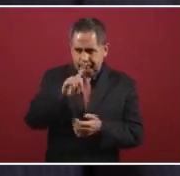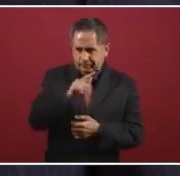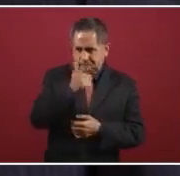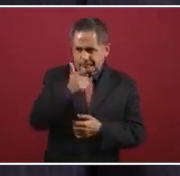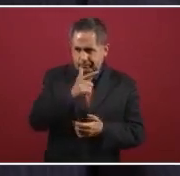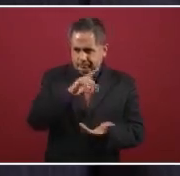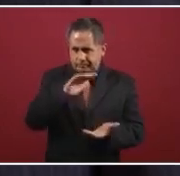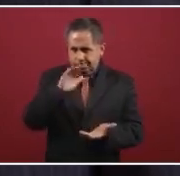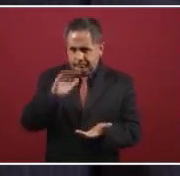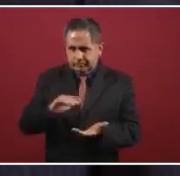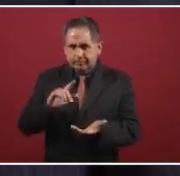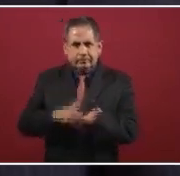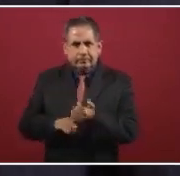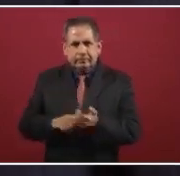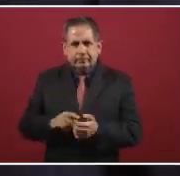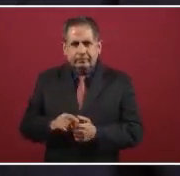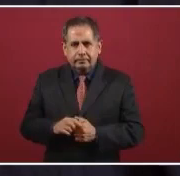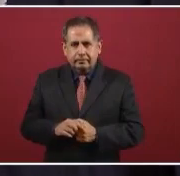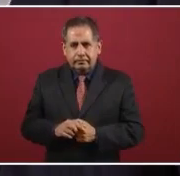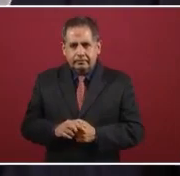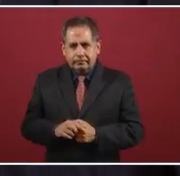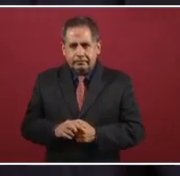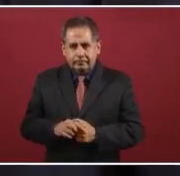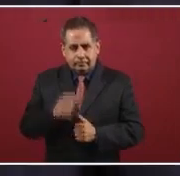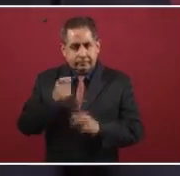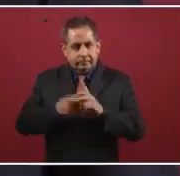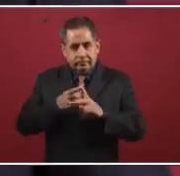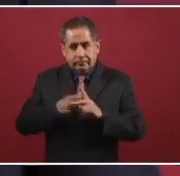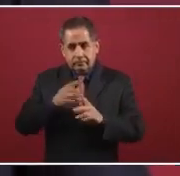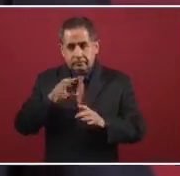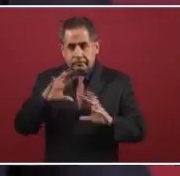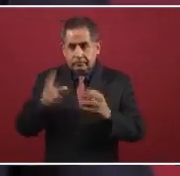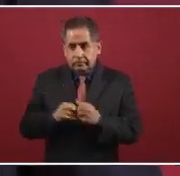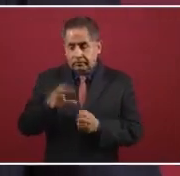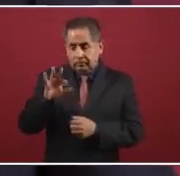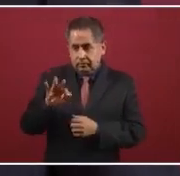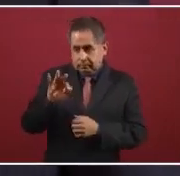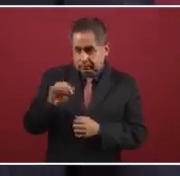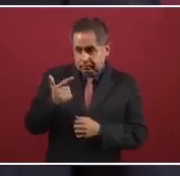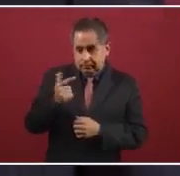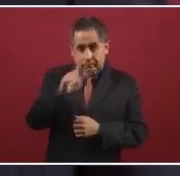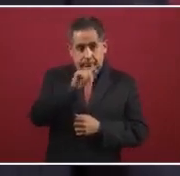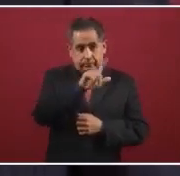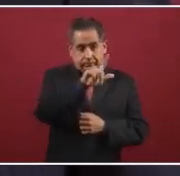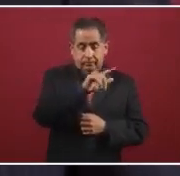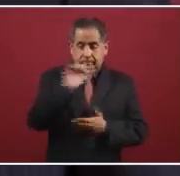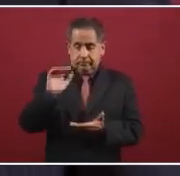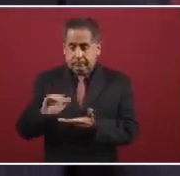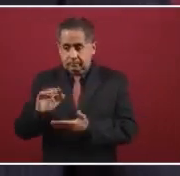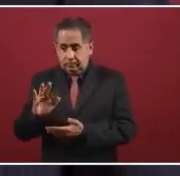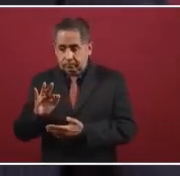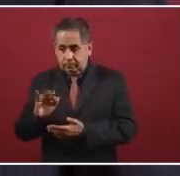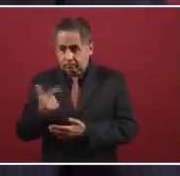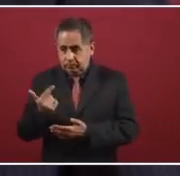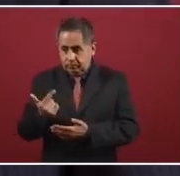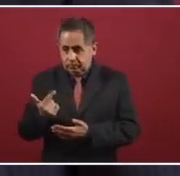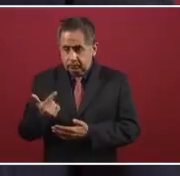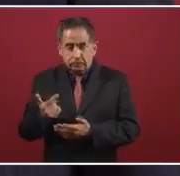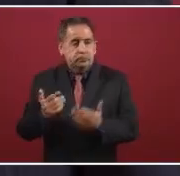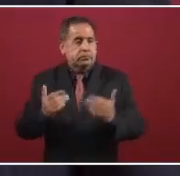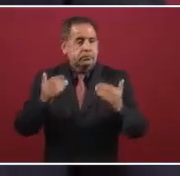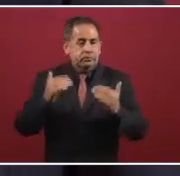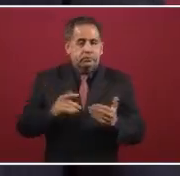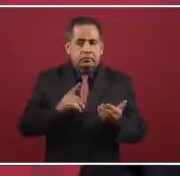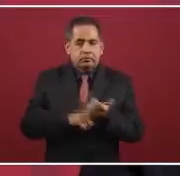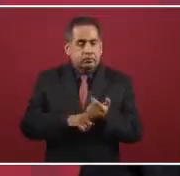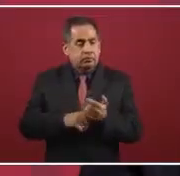77. ¿A cuánto bajó? Bajó en promedio a 47. A 47. Uh-huh. ¿Cuánto baja cuando